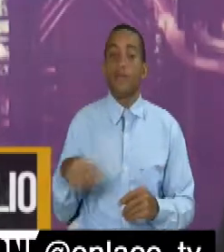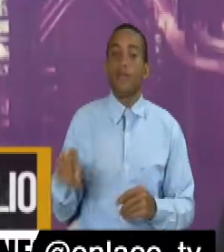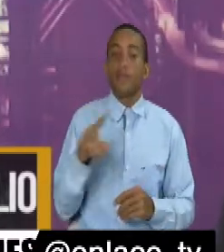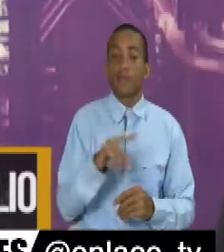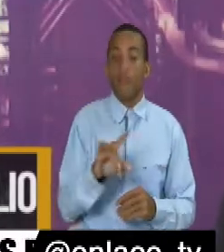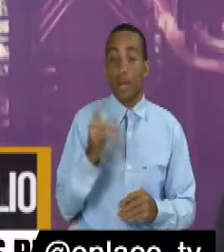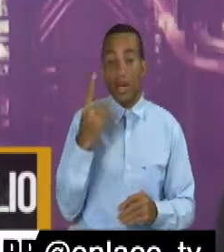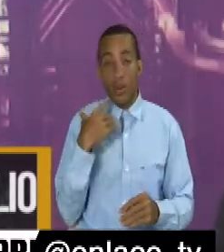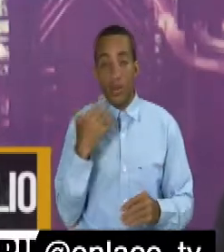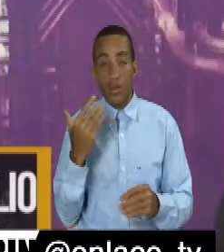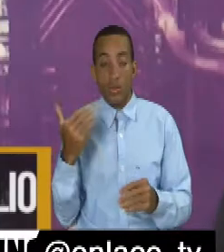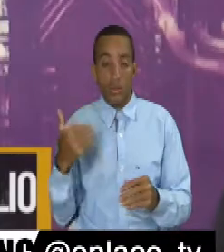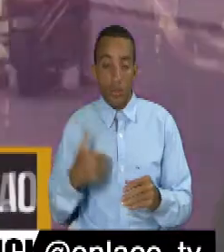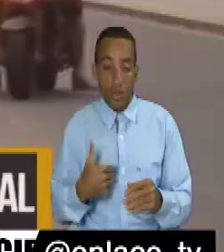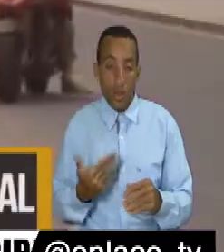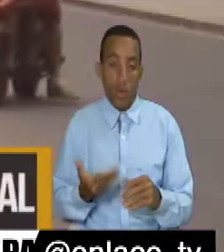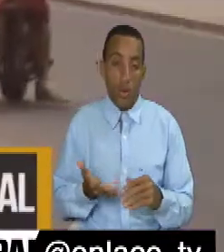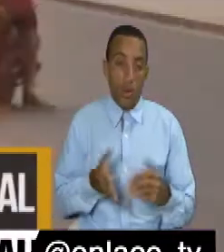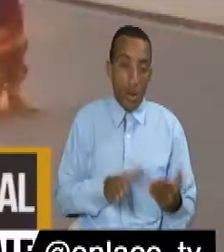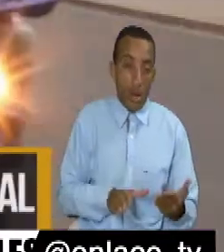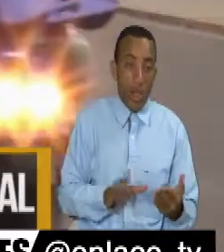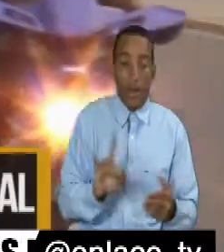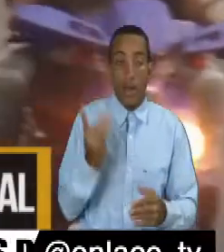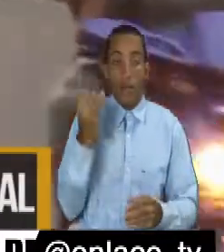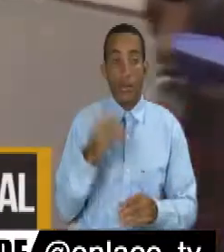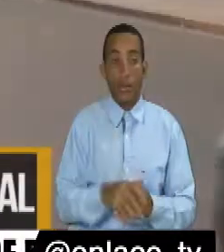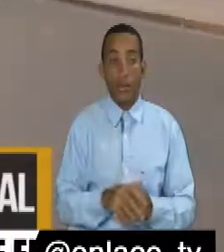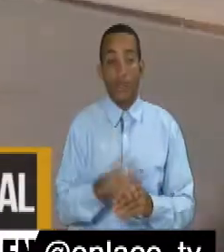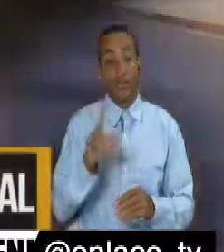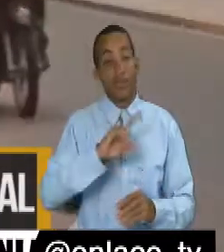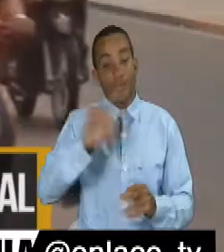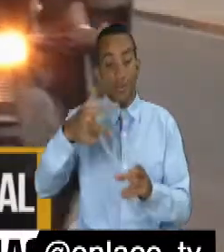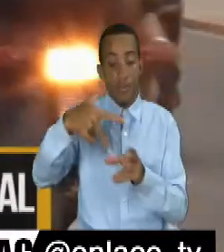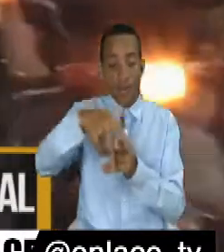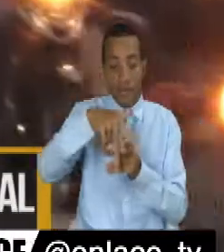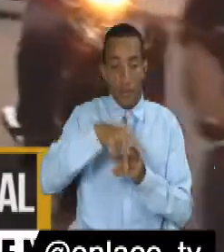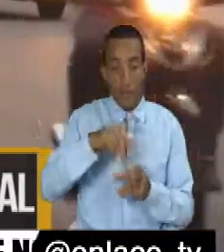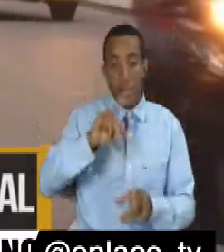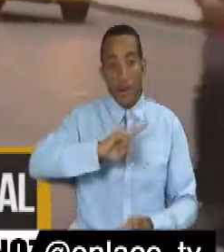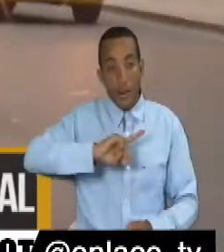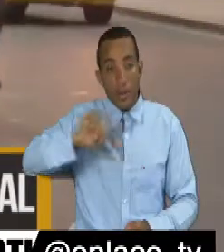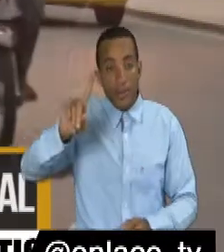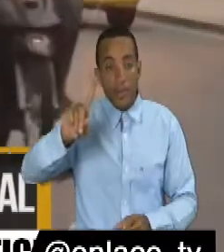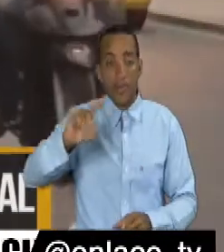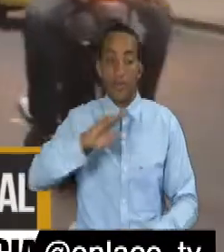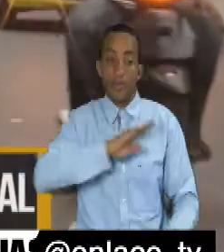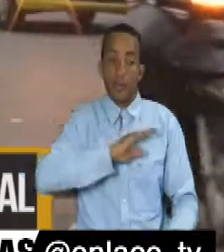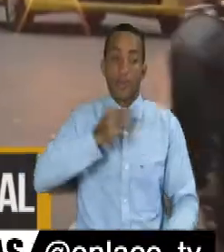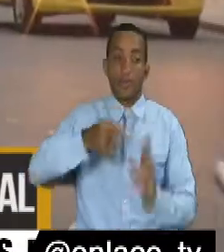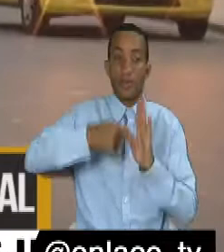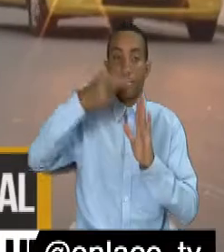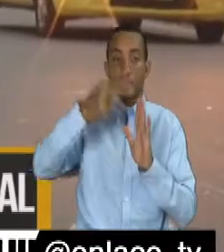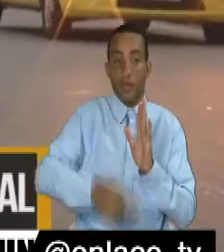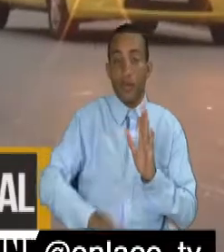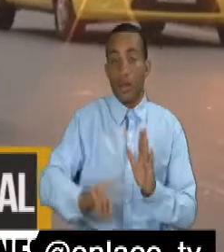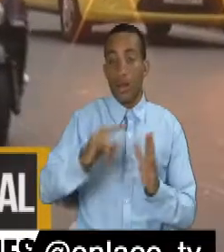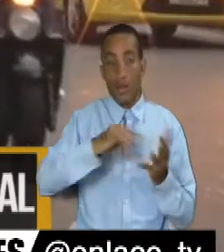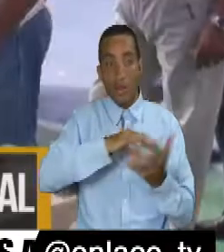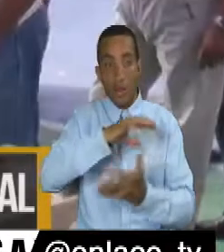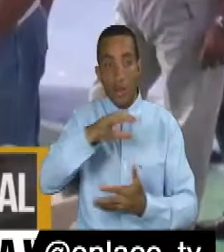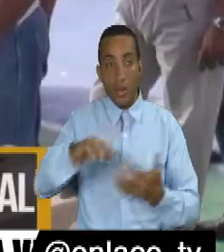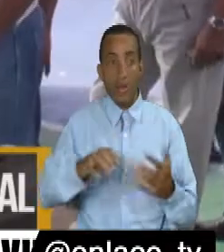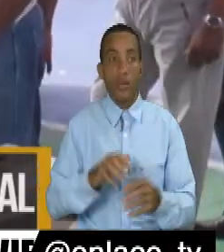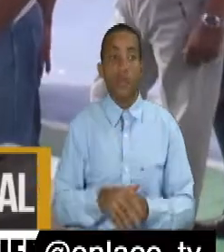la vida de cualquier barranqueño en riesgo. Frente a la prohibición del parrillero por parte de la alcaldía municipal para mitigar alguna alteración del orden